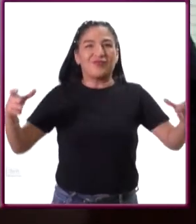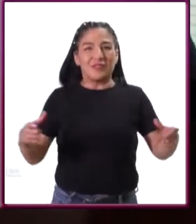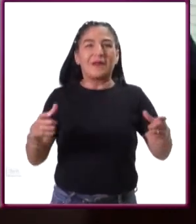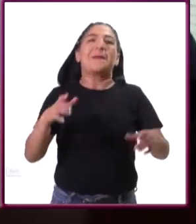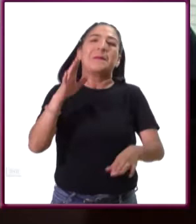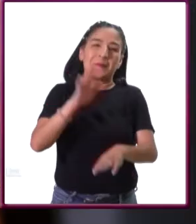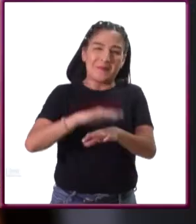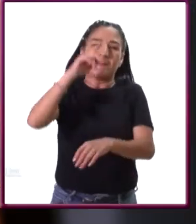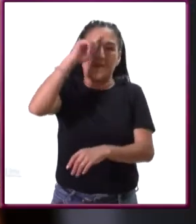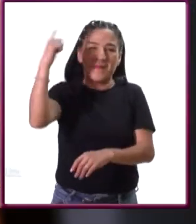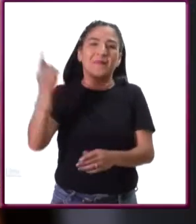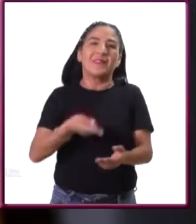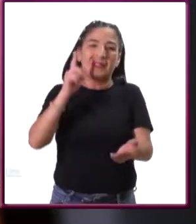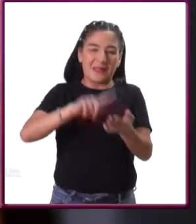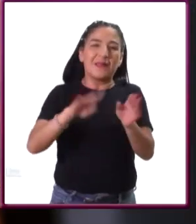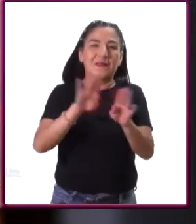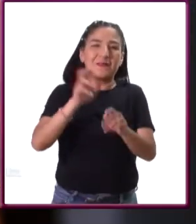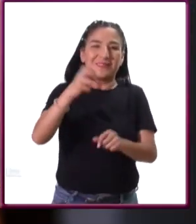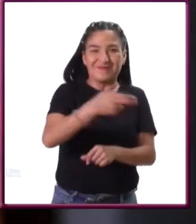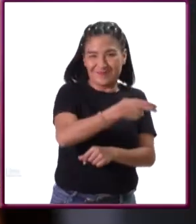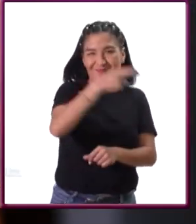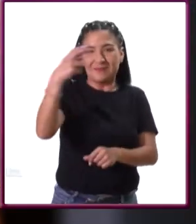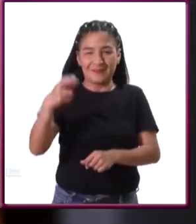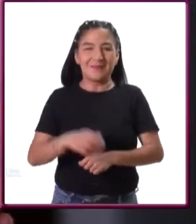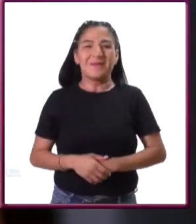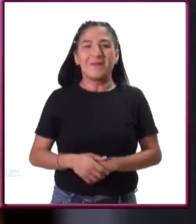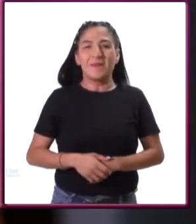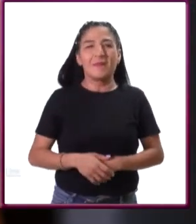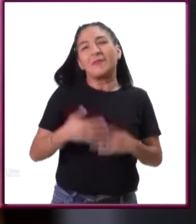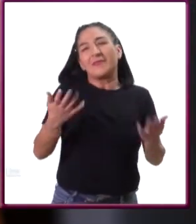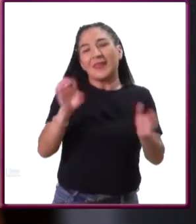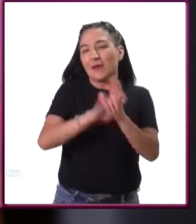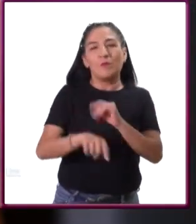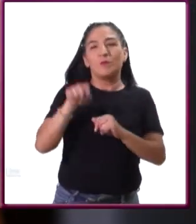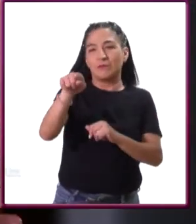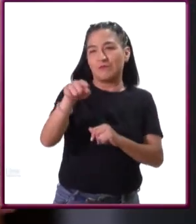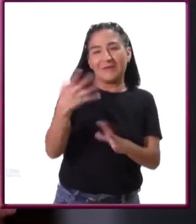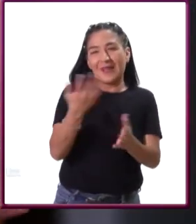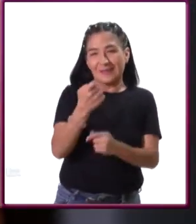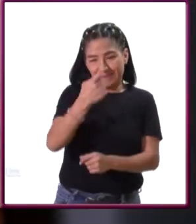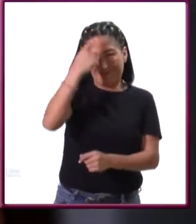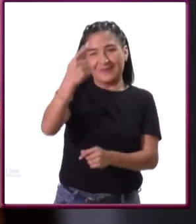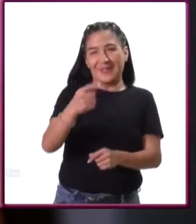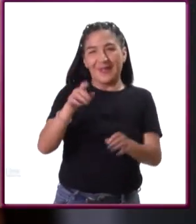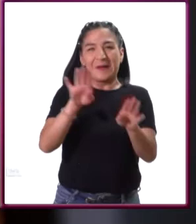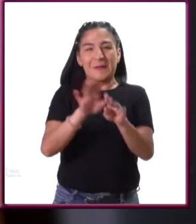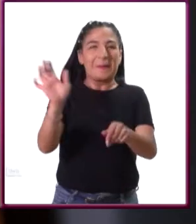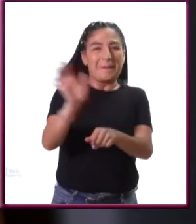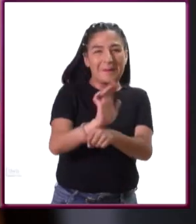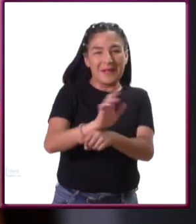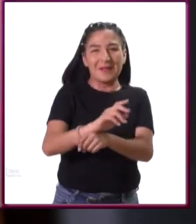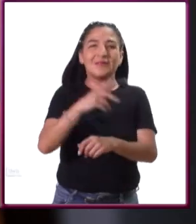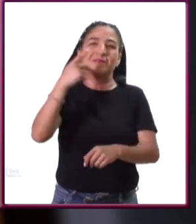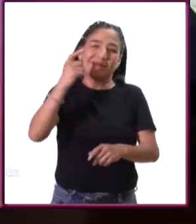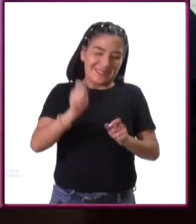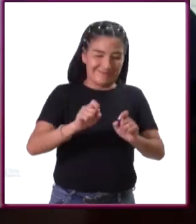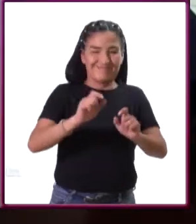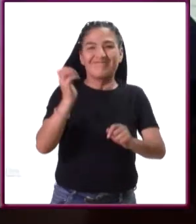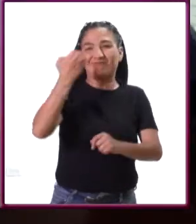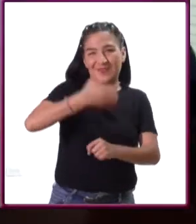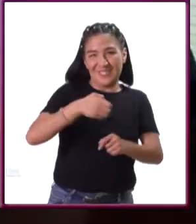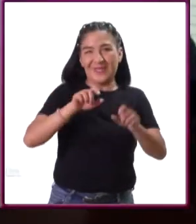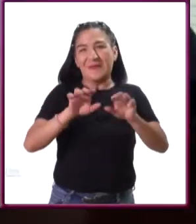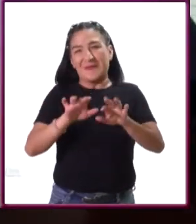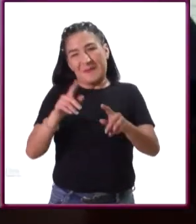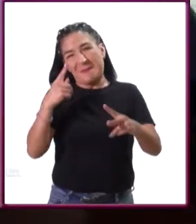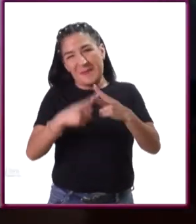invasión extraterrestre. Y si tú hicieras una película basada en una ecuación, ¿cuál elegirías? Ay,